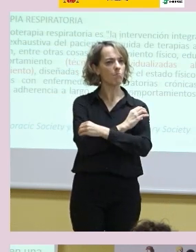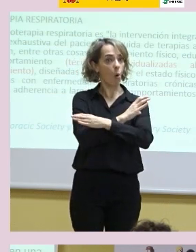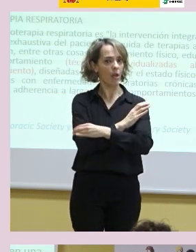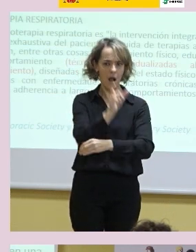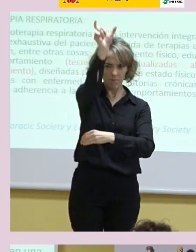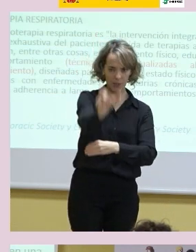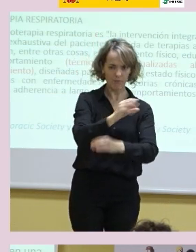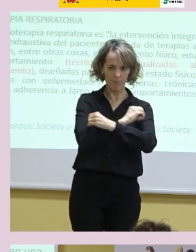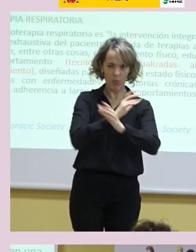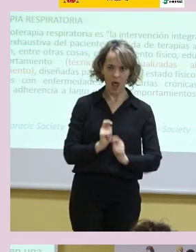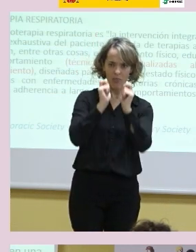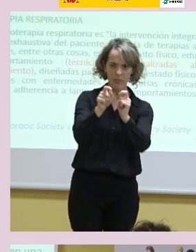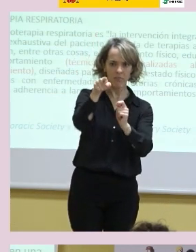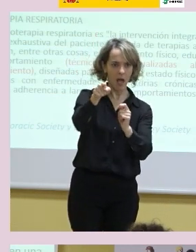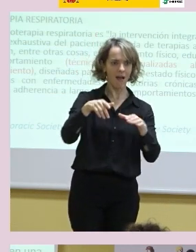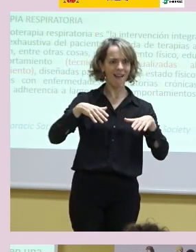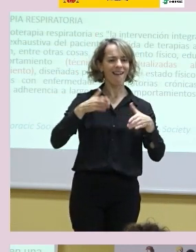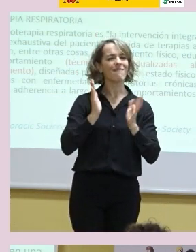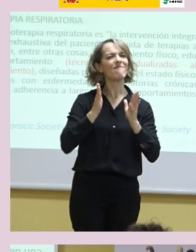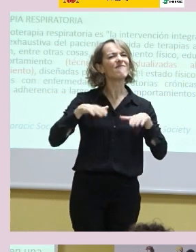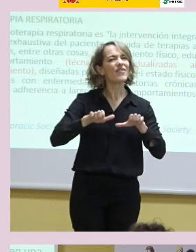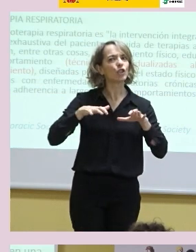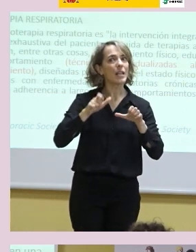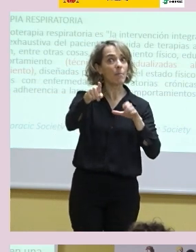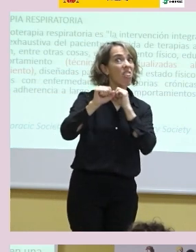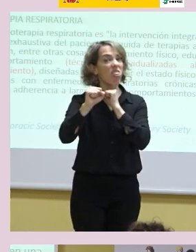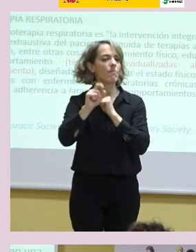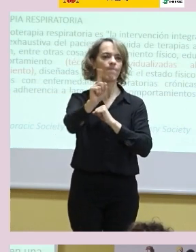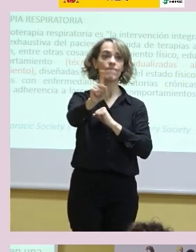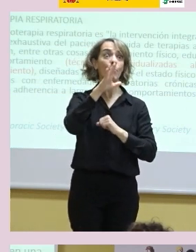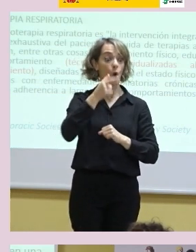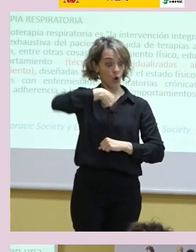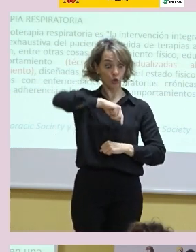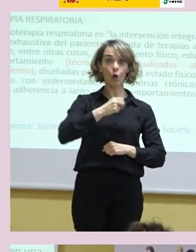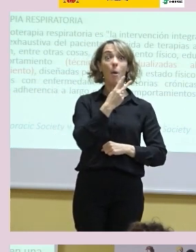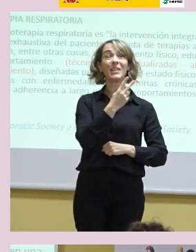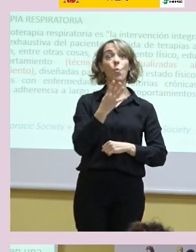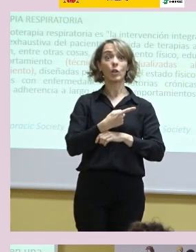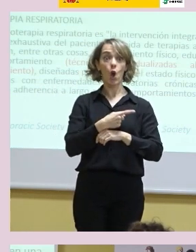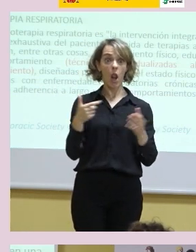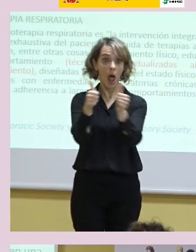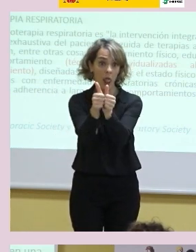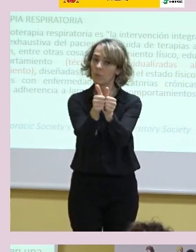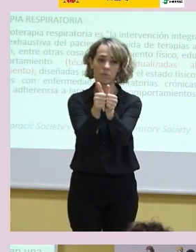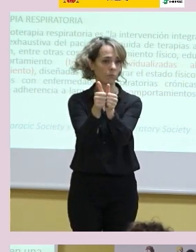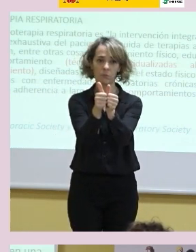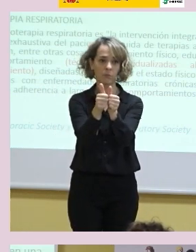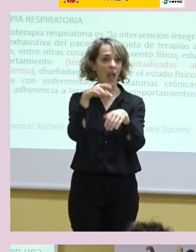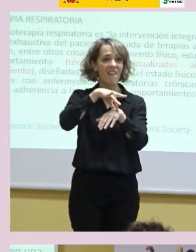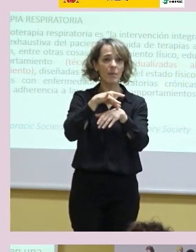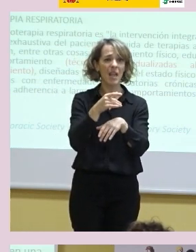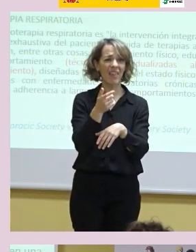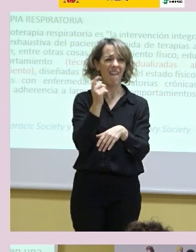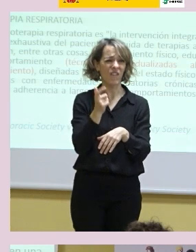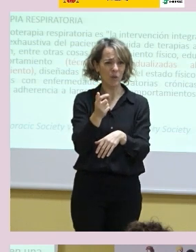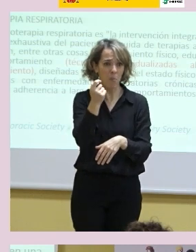lo menos fisioterapia dependiente, porque nosotros no estamos 24 horas al día con ellos. En enfermedades poco frecuentes y en otras